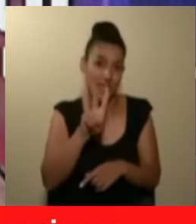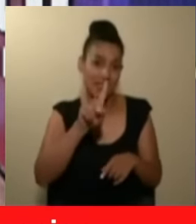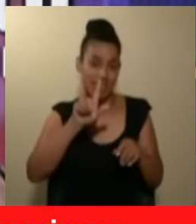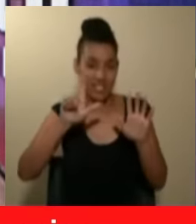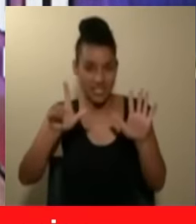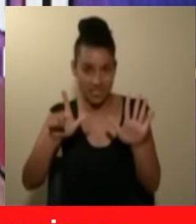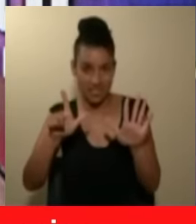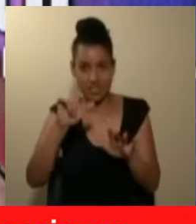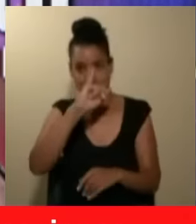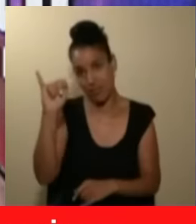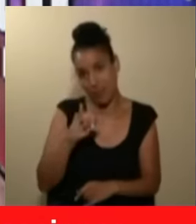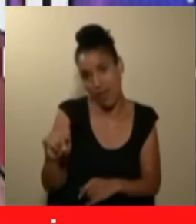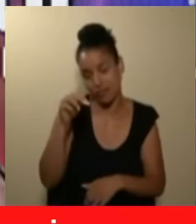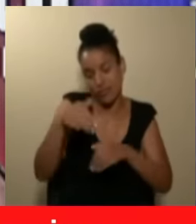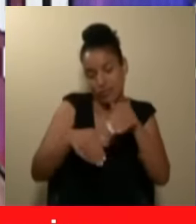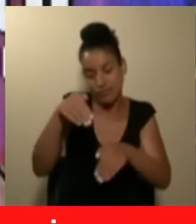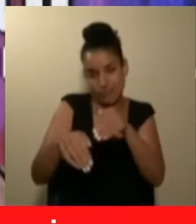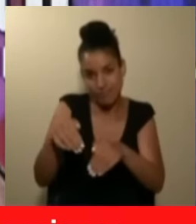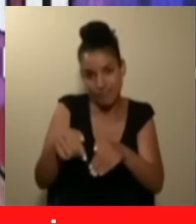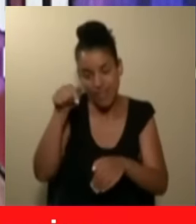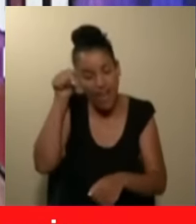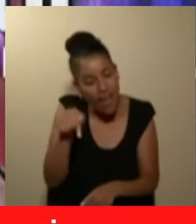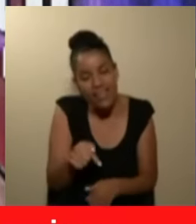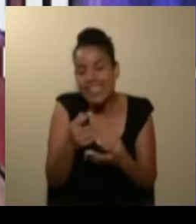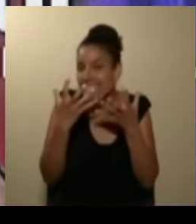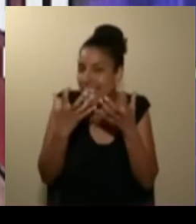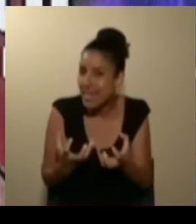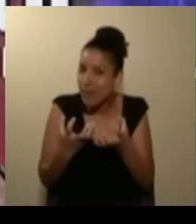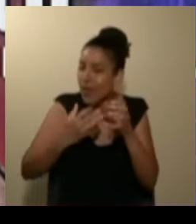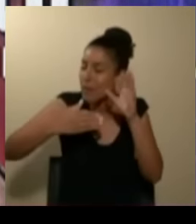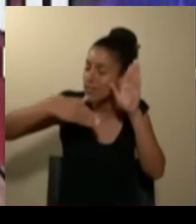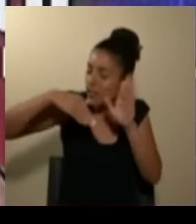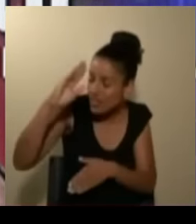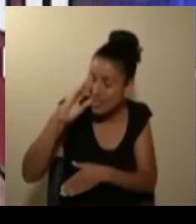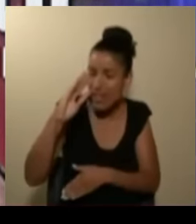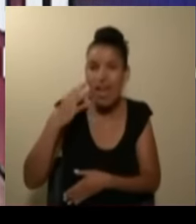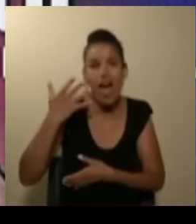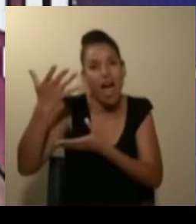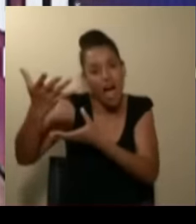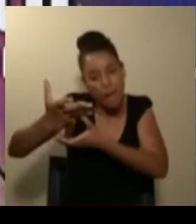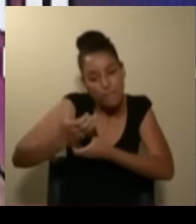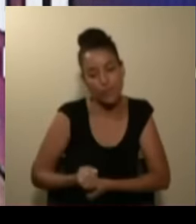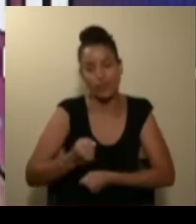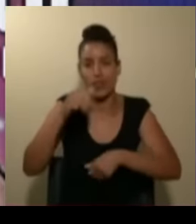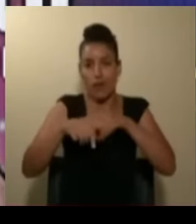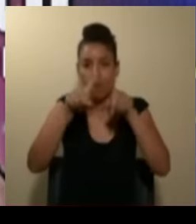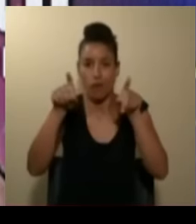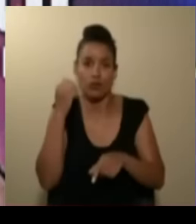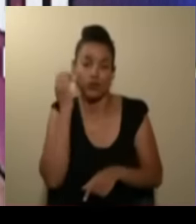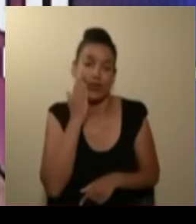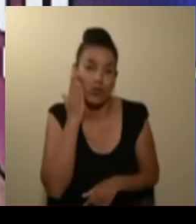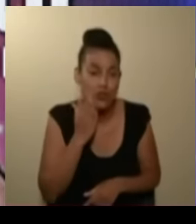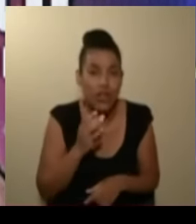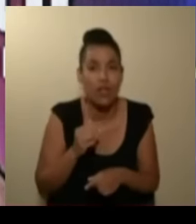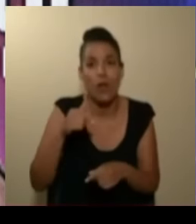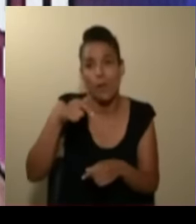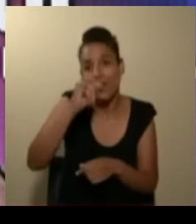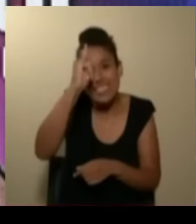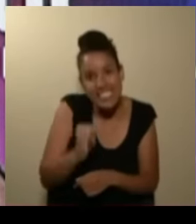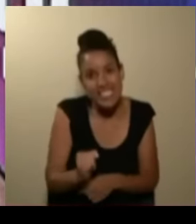ahí no. Ahí queremos que la ciudadanía mayoritariamente apoye el voto rosado por el sí a